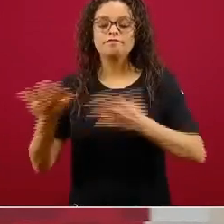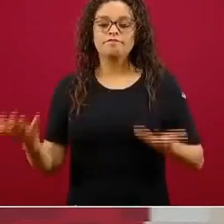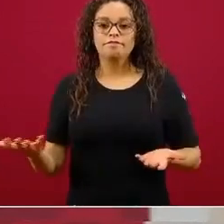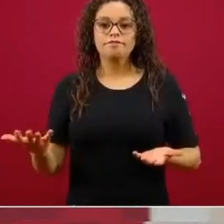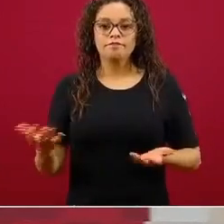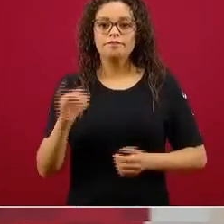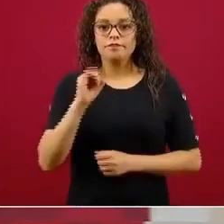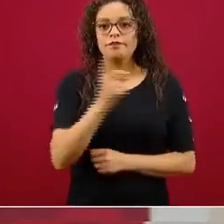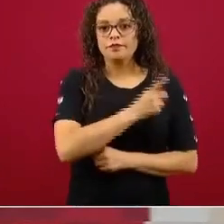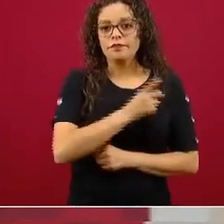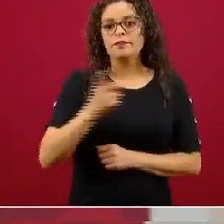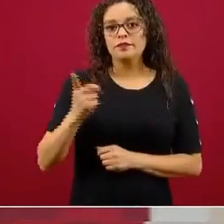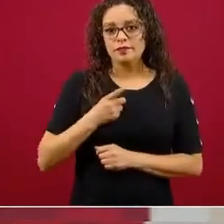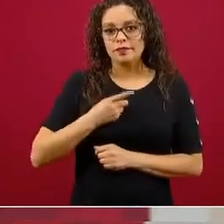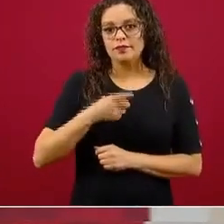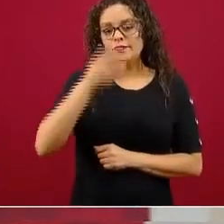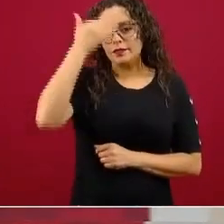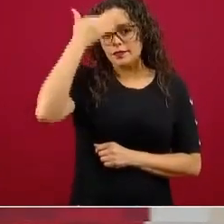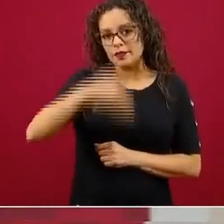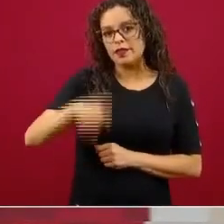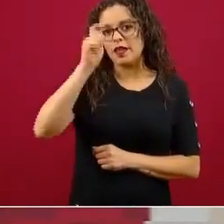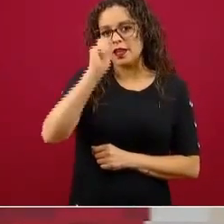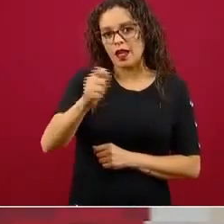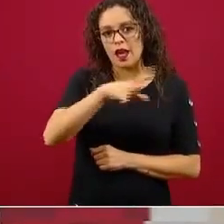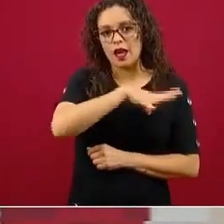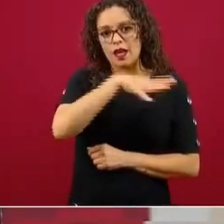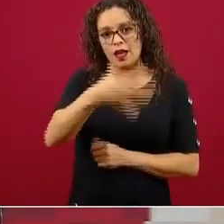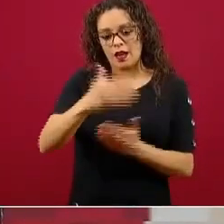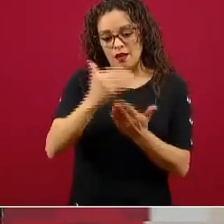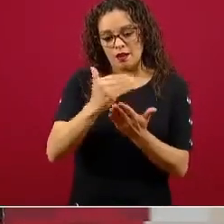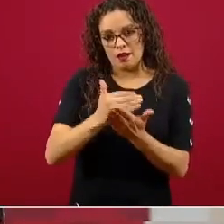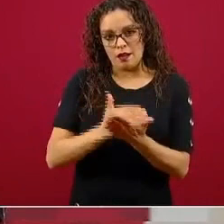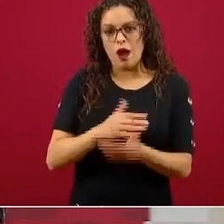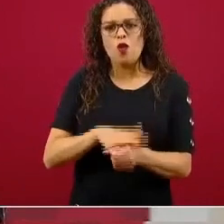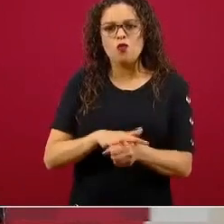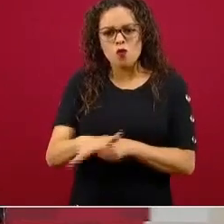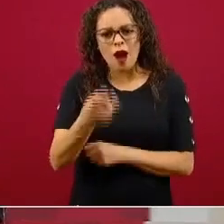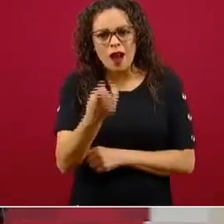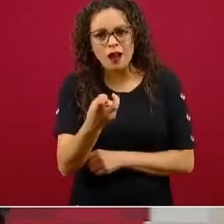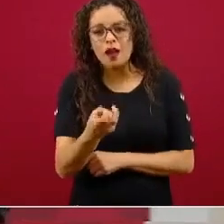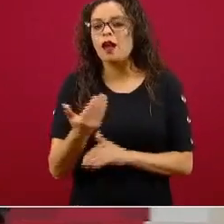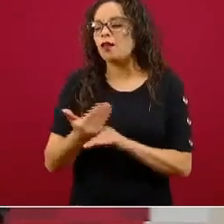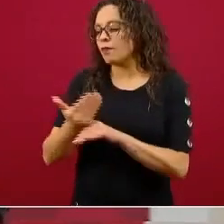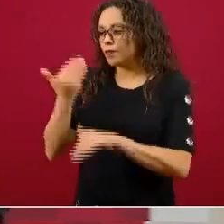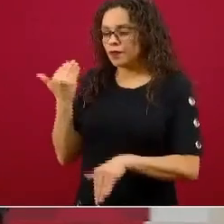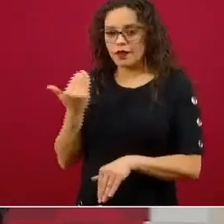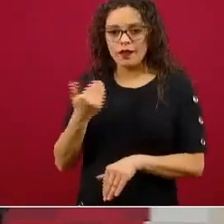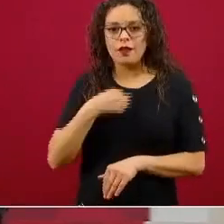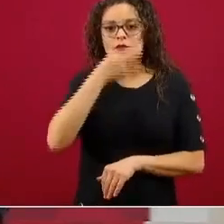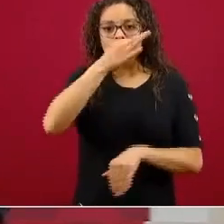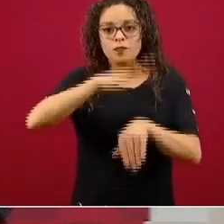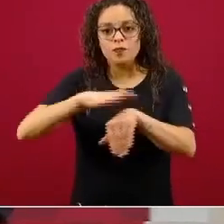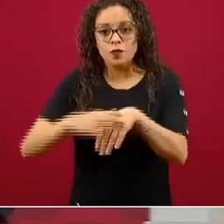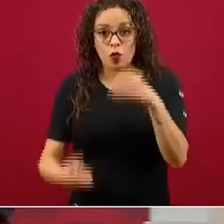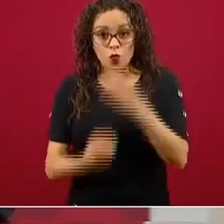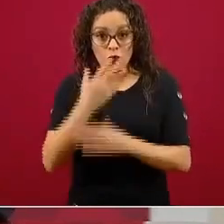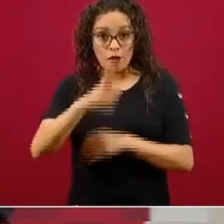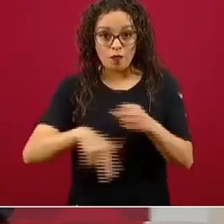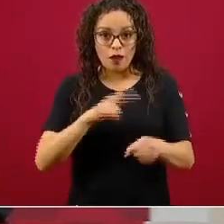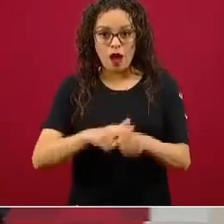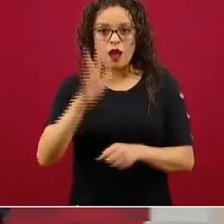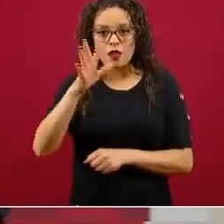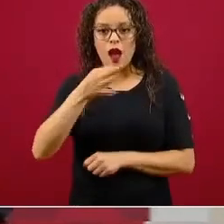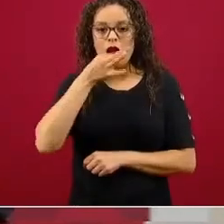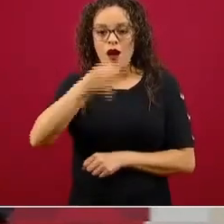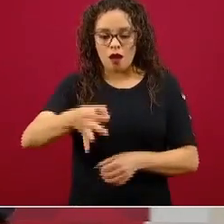los principios generales. ¿Cuáles son estos? Son los que expusimos al inicio de la nueva normalidad. Por un lado,